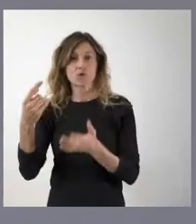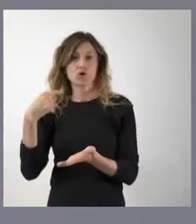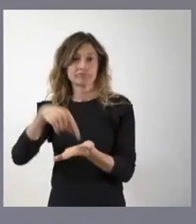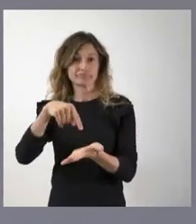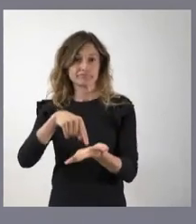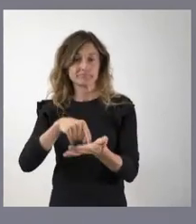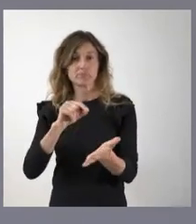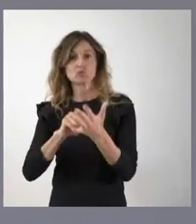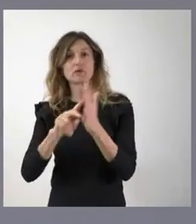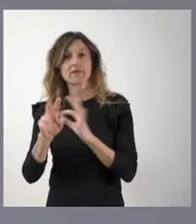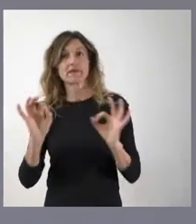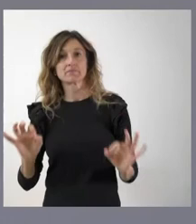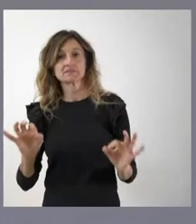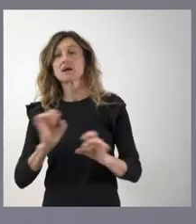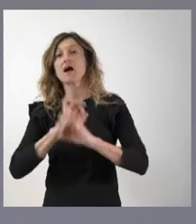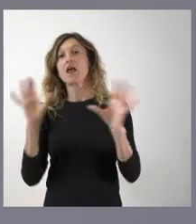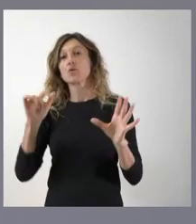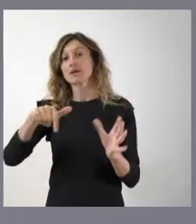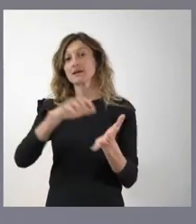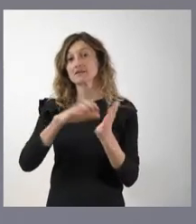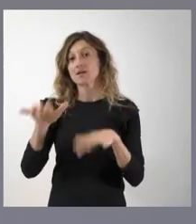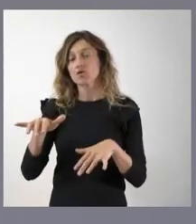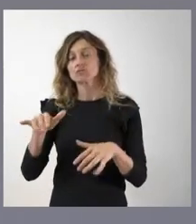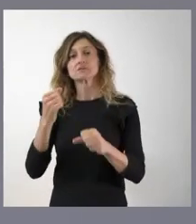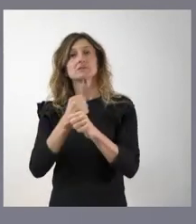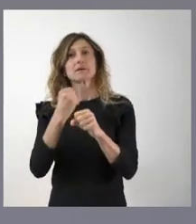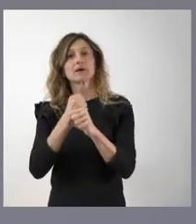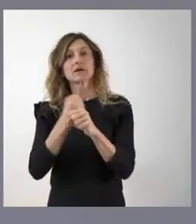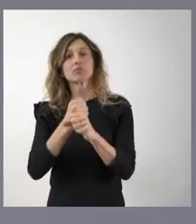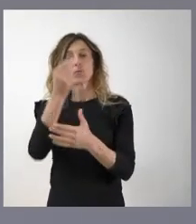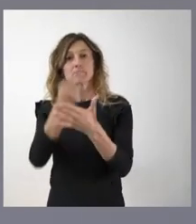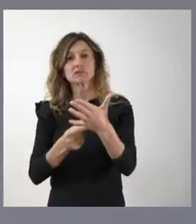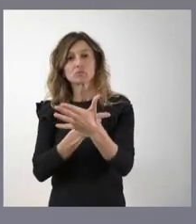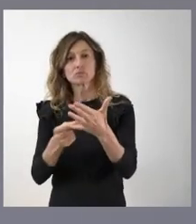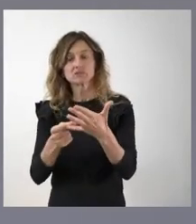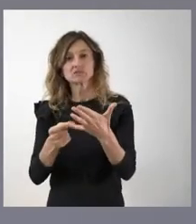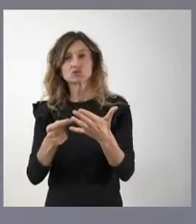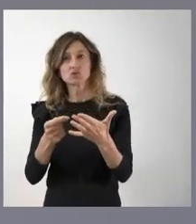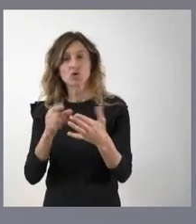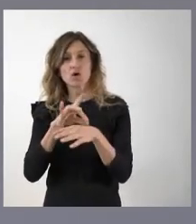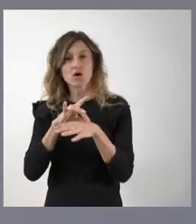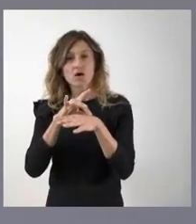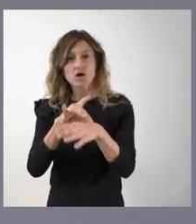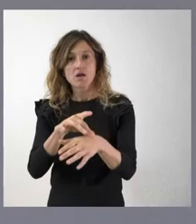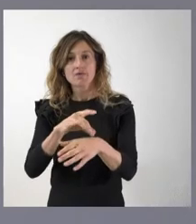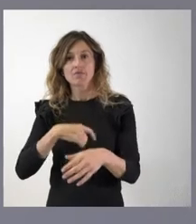desde ese punto de vista Claro que en Castilla y león estamos trabajando en un presupuesto que sea el que se orienta los dientes de los ciudadanos Y claro que